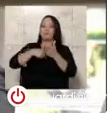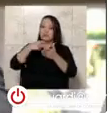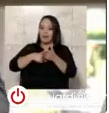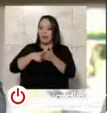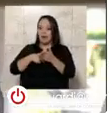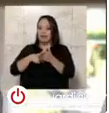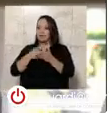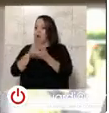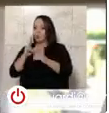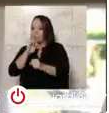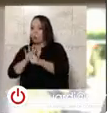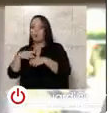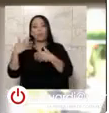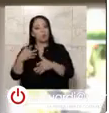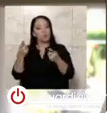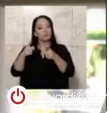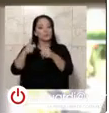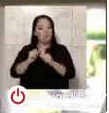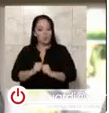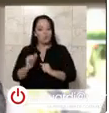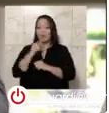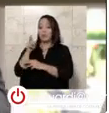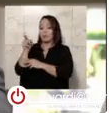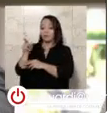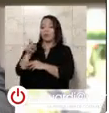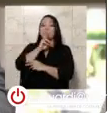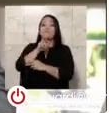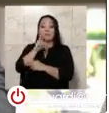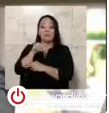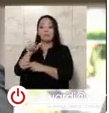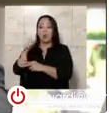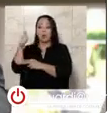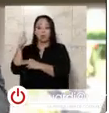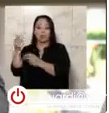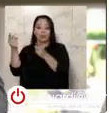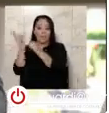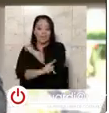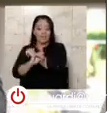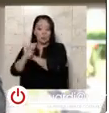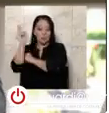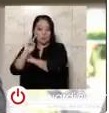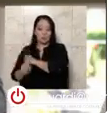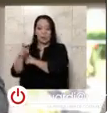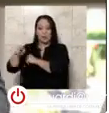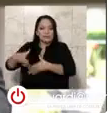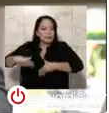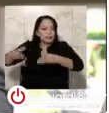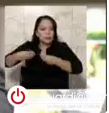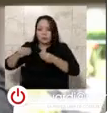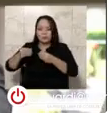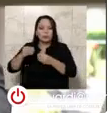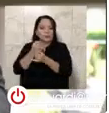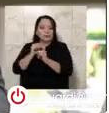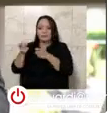tiene consecuencias. Bien lo dijo usted, esas realidades de esos países se basan en un gasto desmedido o en